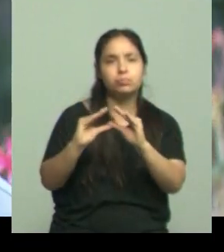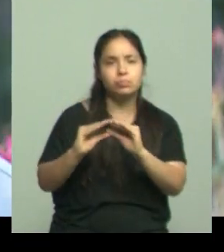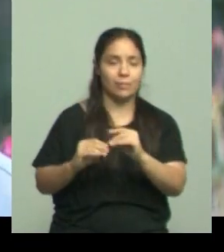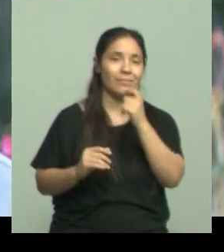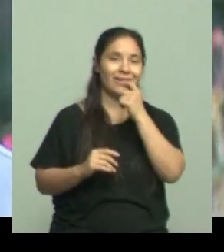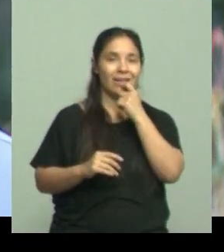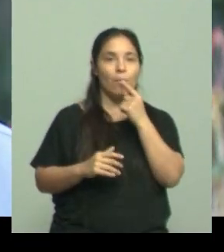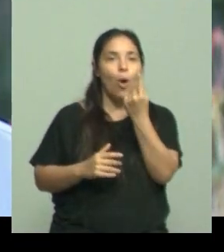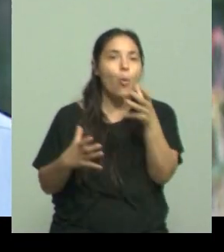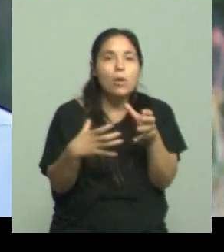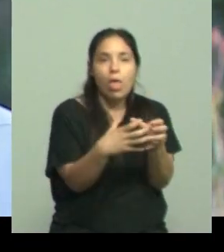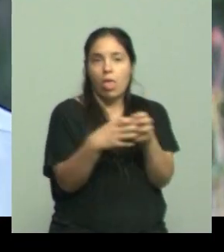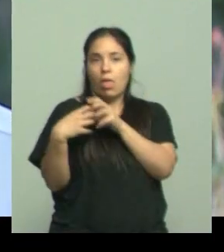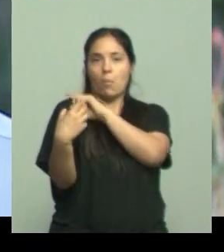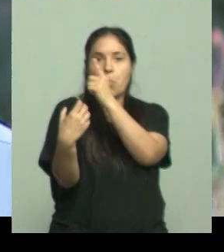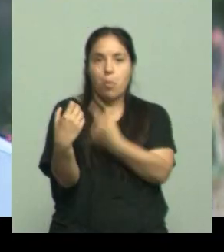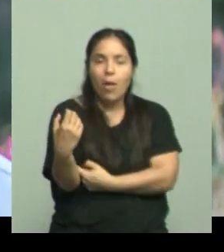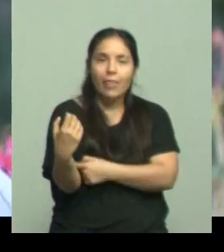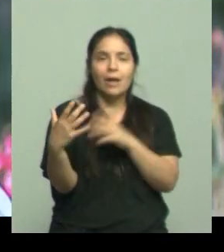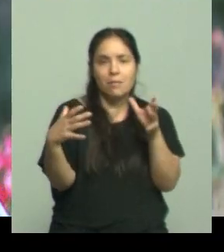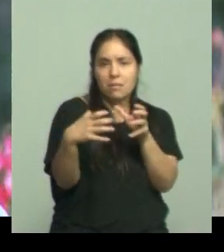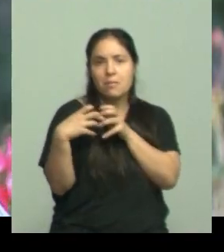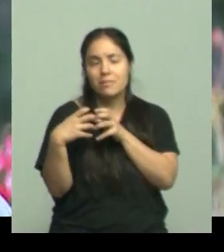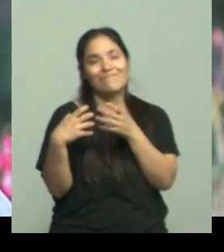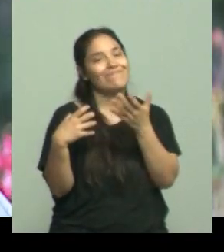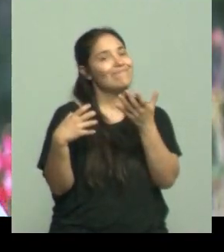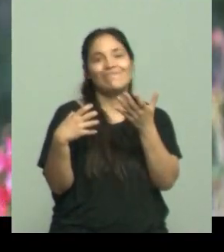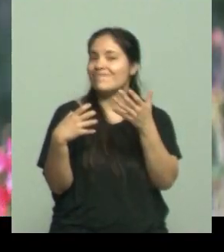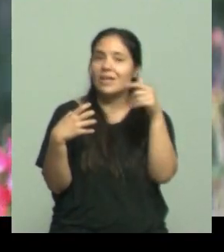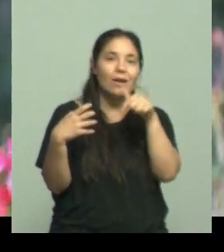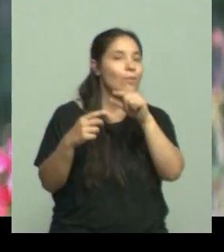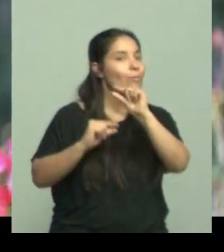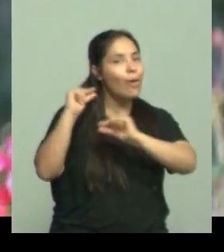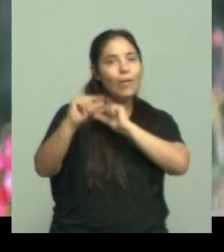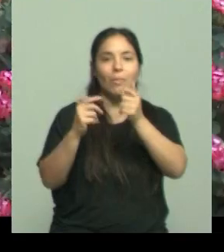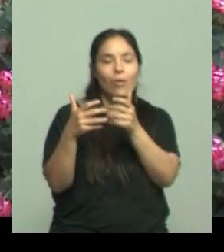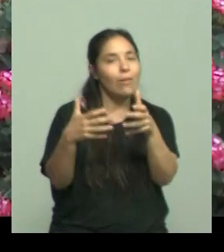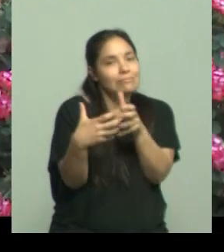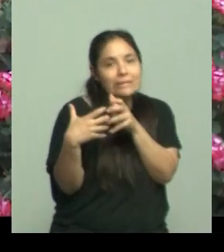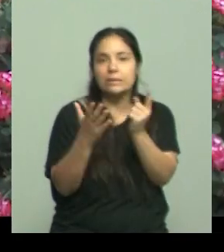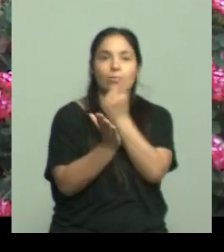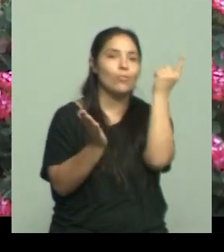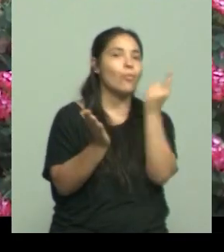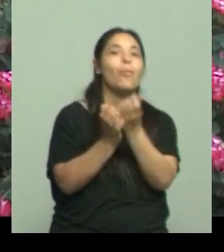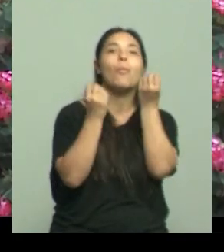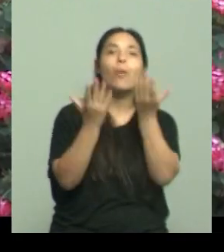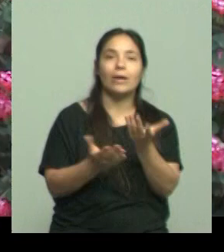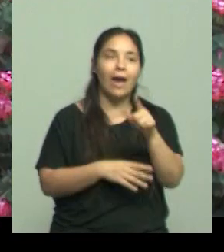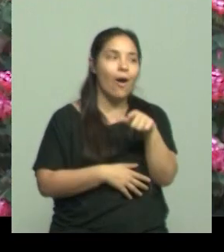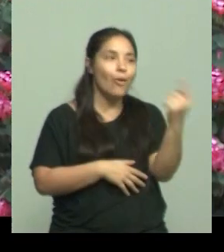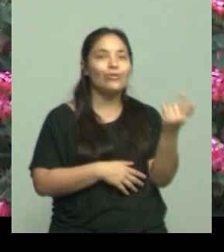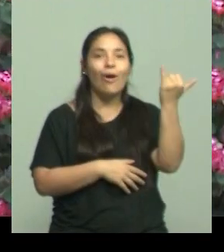desconcentrando, porque hay más facilidades de tener distintos medios de comunicación, hay herramientas tecnológicas que te permiten, bueno,